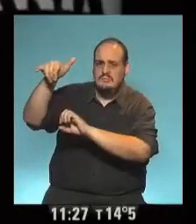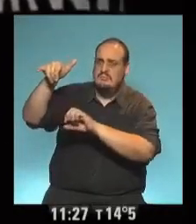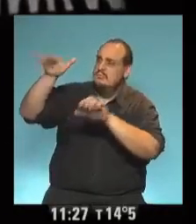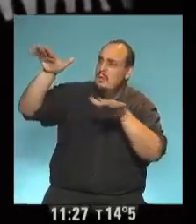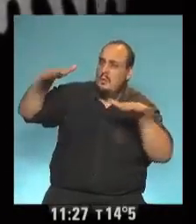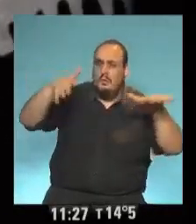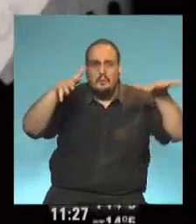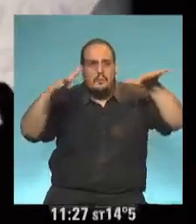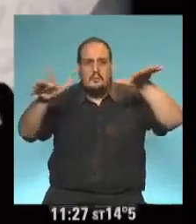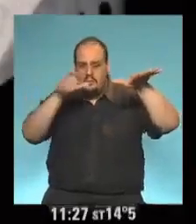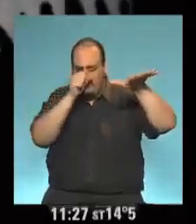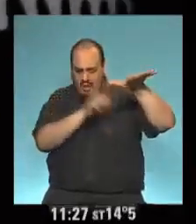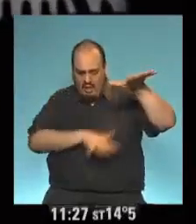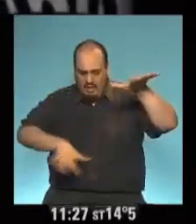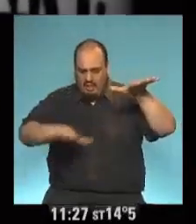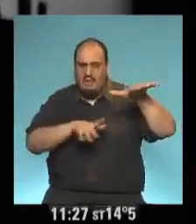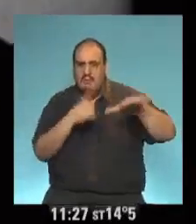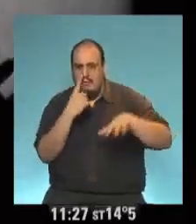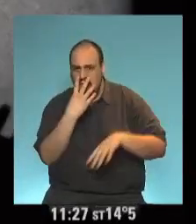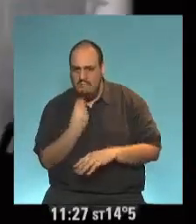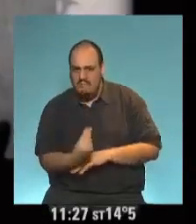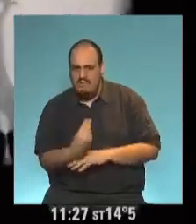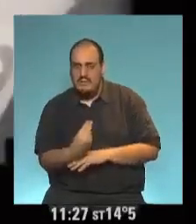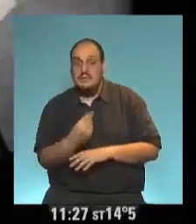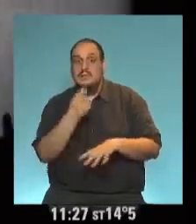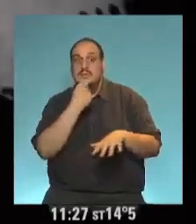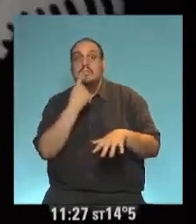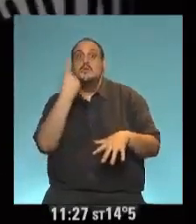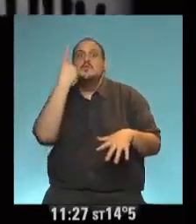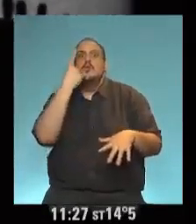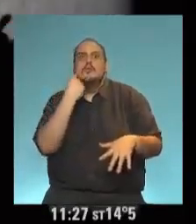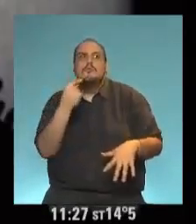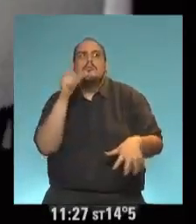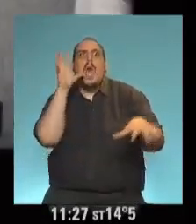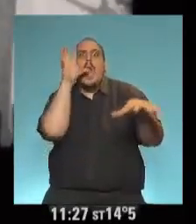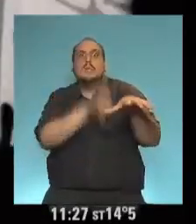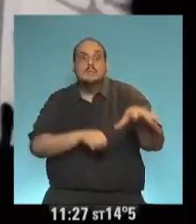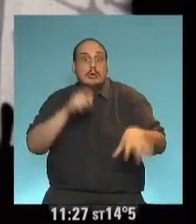su jardín. Si las atrapo algún día,